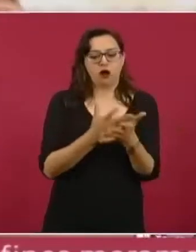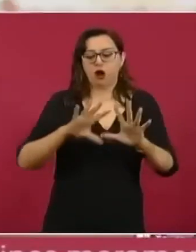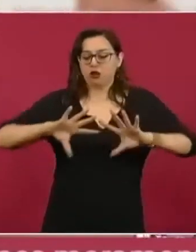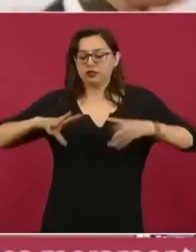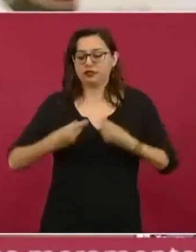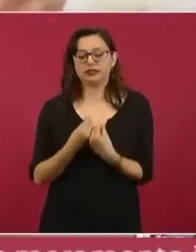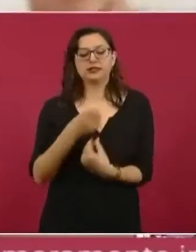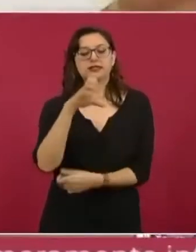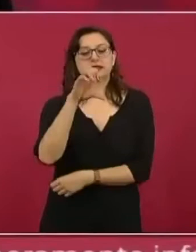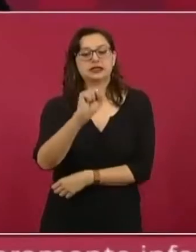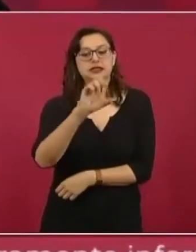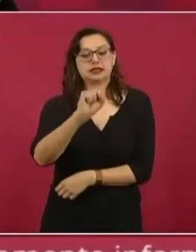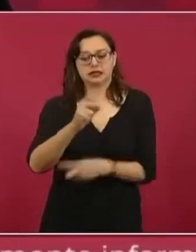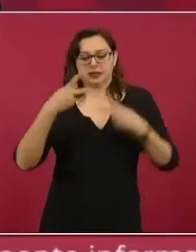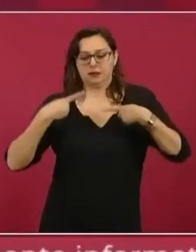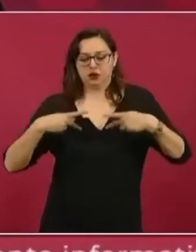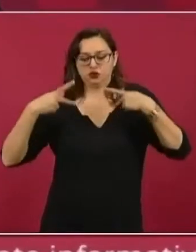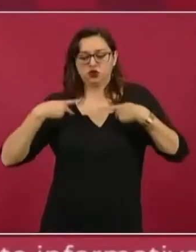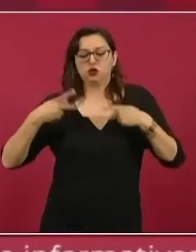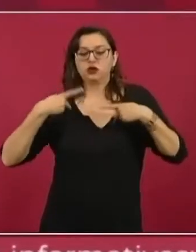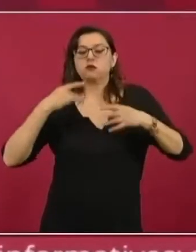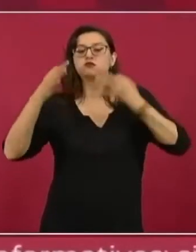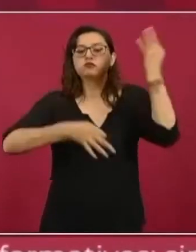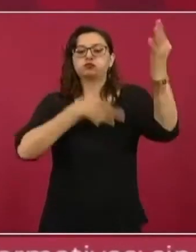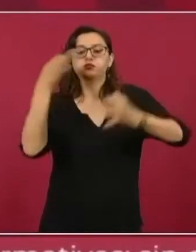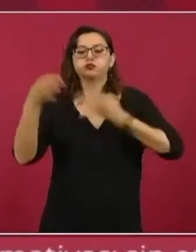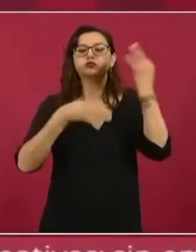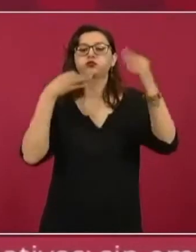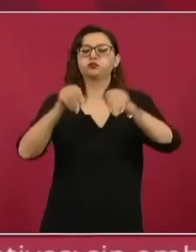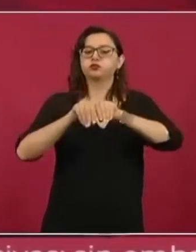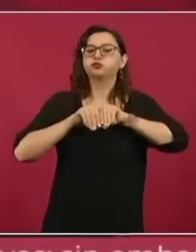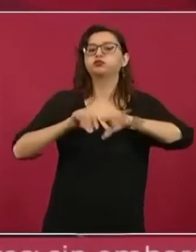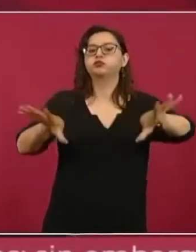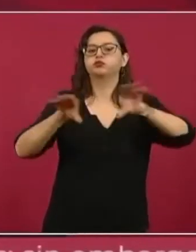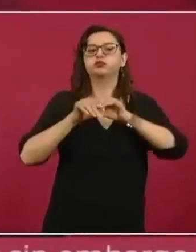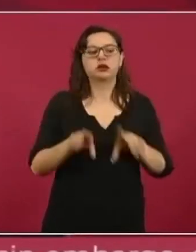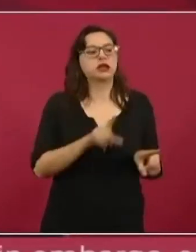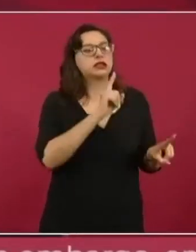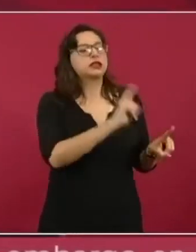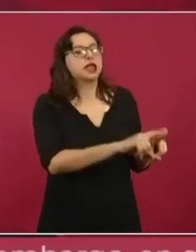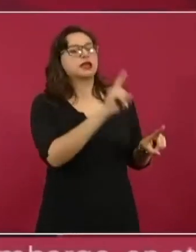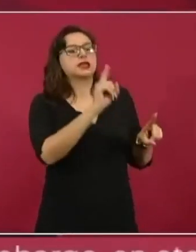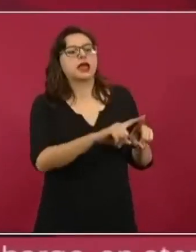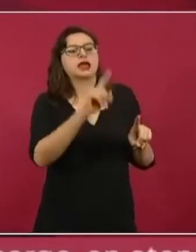y a difundir quiénes son, a qué se han dedicado,